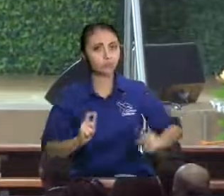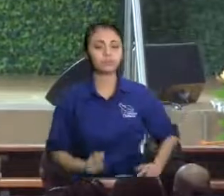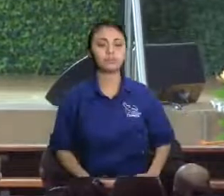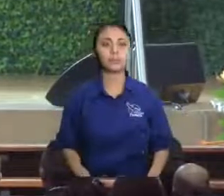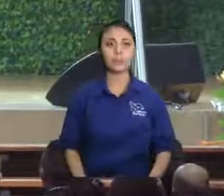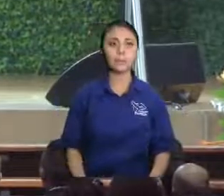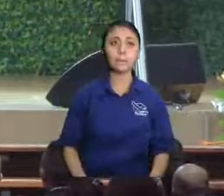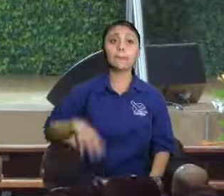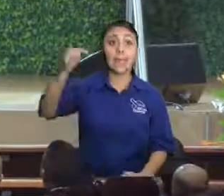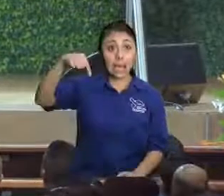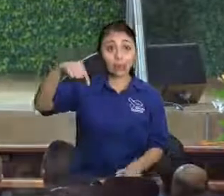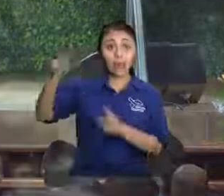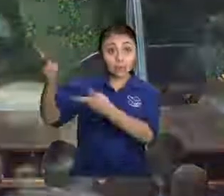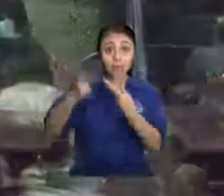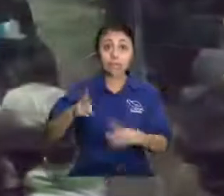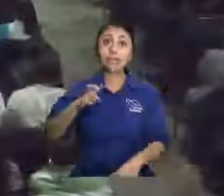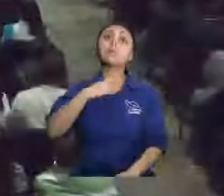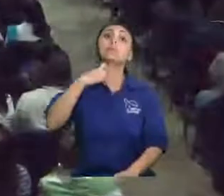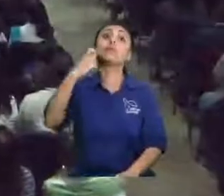Ahora viene la proclama.